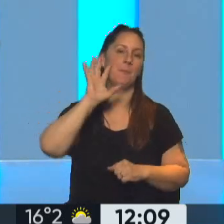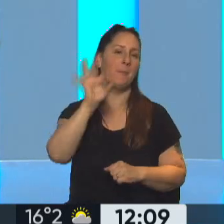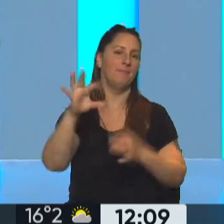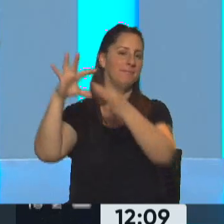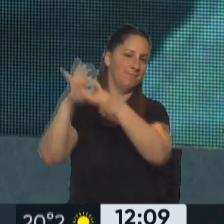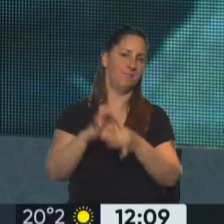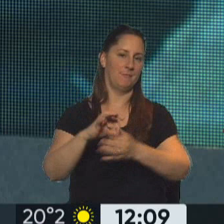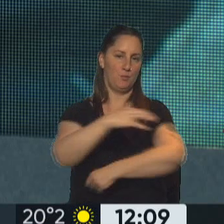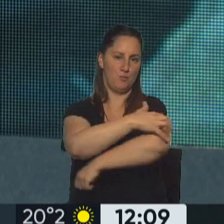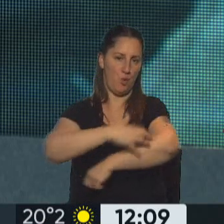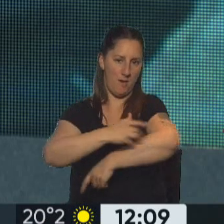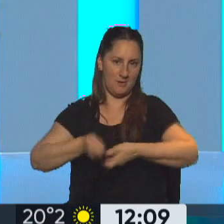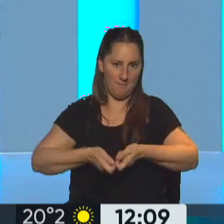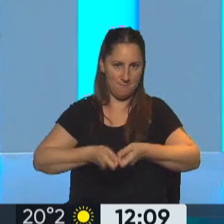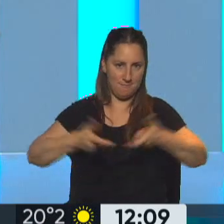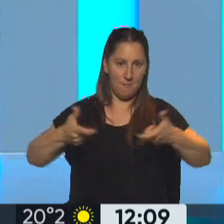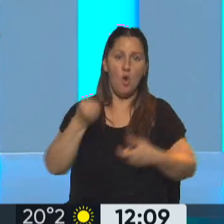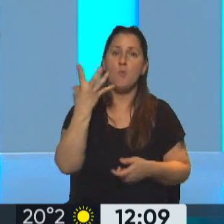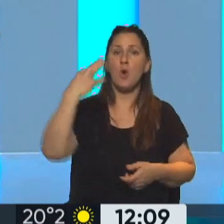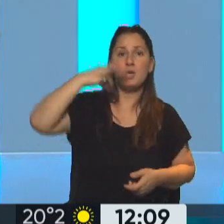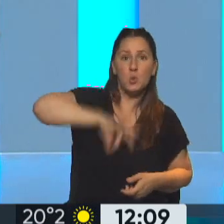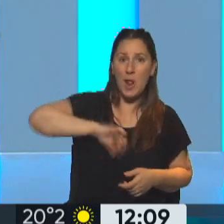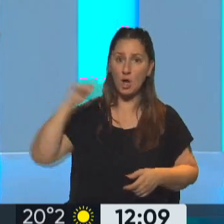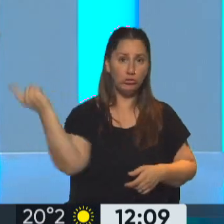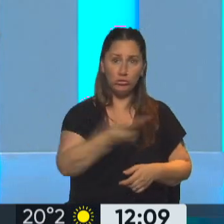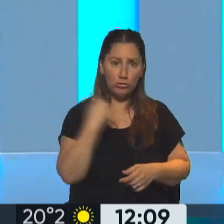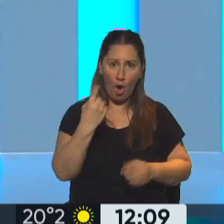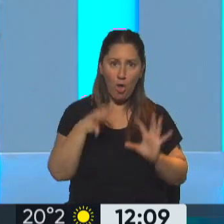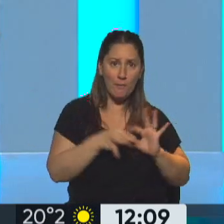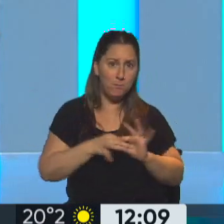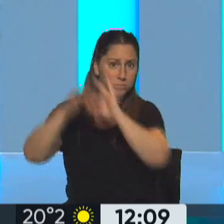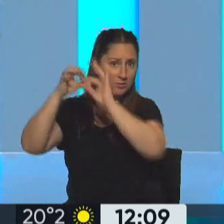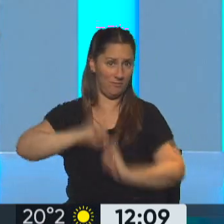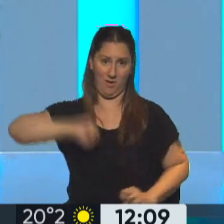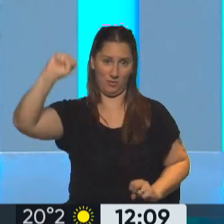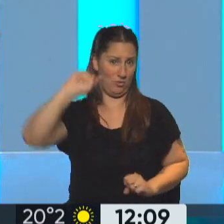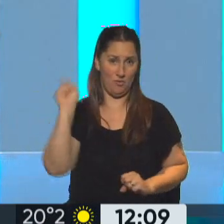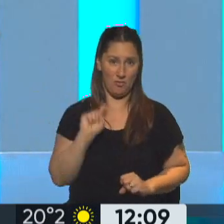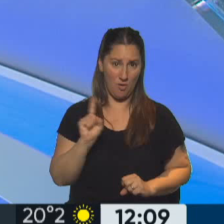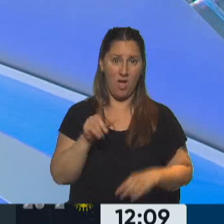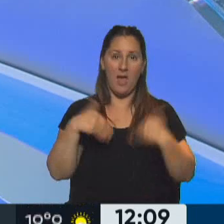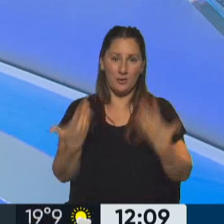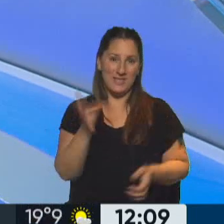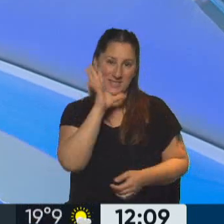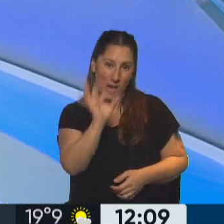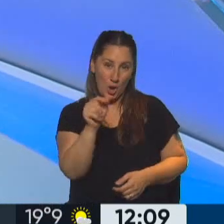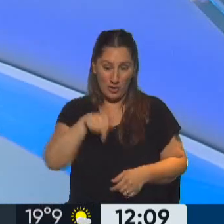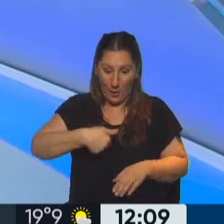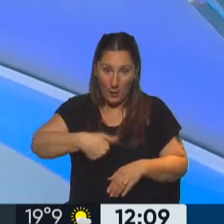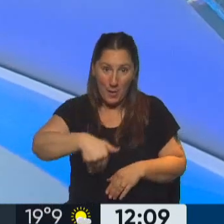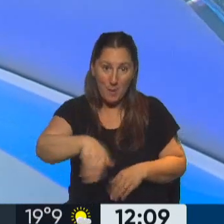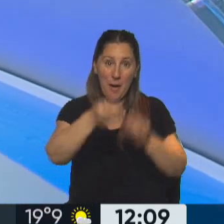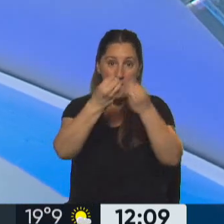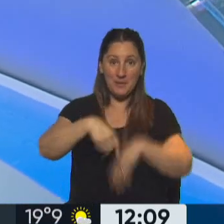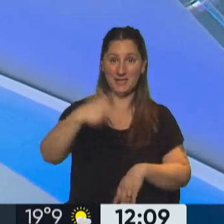porque como bien marcabas vos, los salarios, no todos los salarios van al ritmo de la inflación, lo cual hace prever que este tercer trimestre que estamos